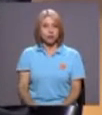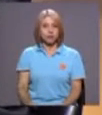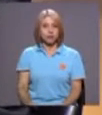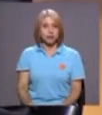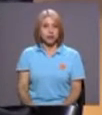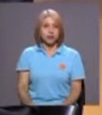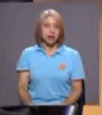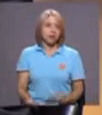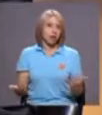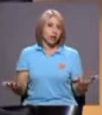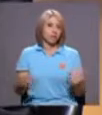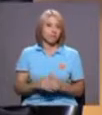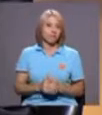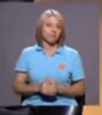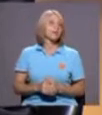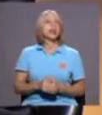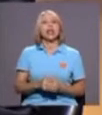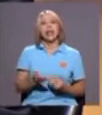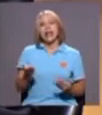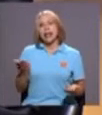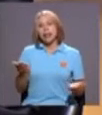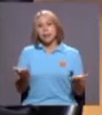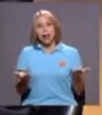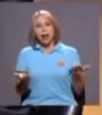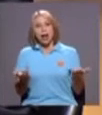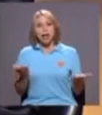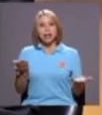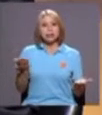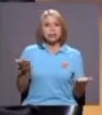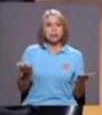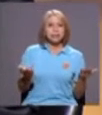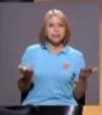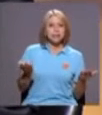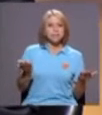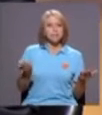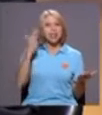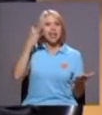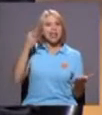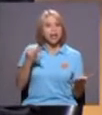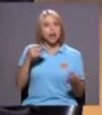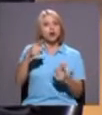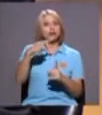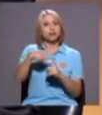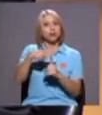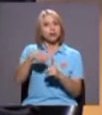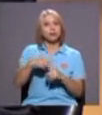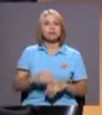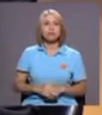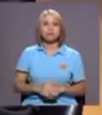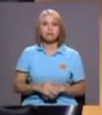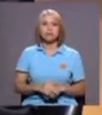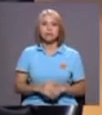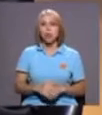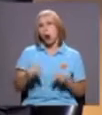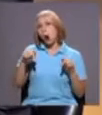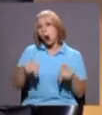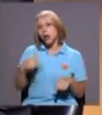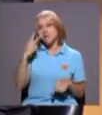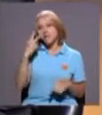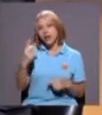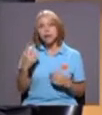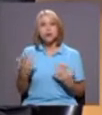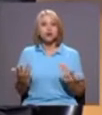Y bueno, en el balance creo que será un gobierno positivo. Es decir, hoy vemos un poco una